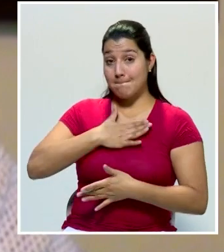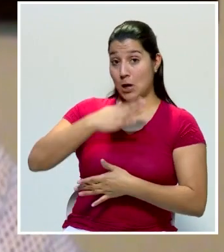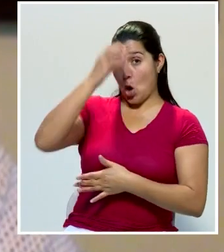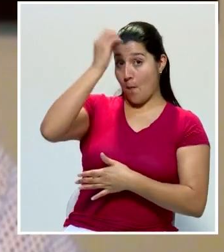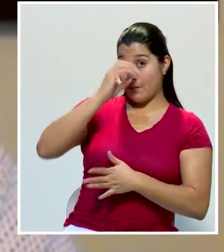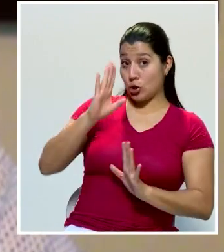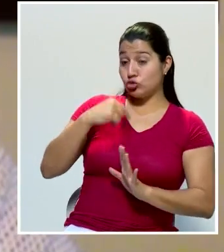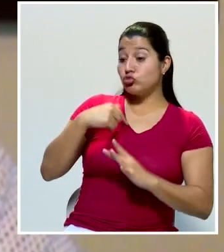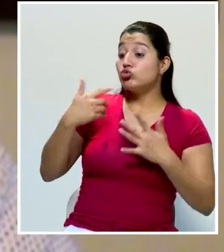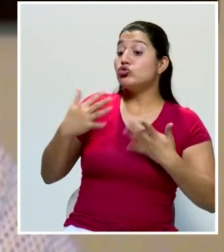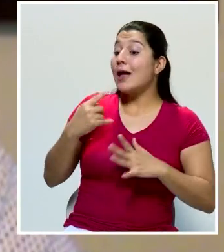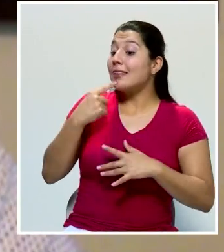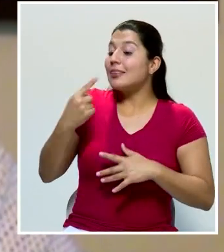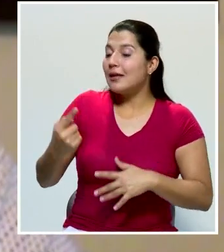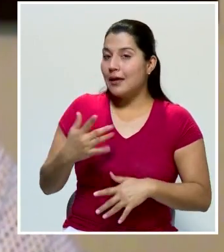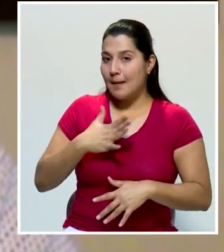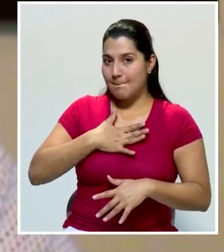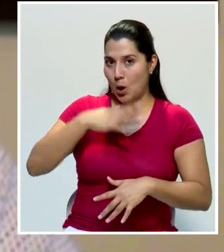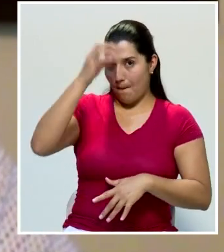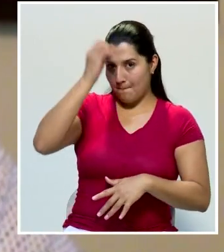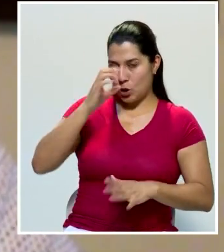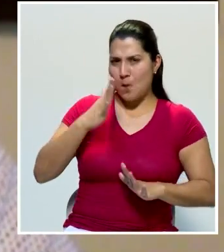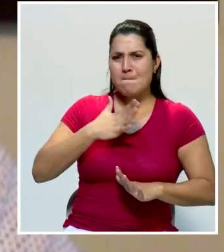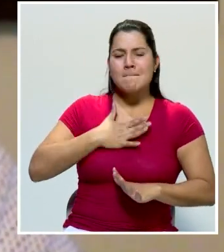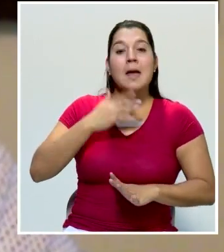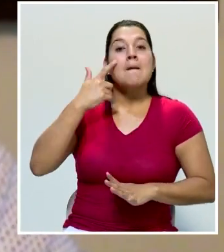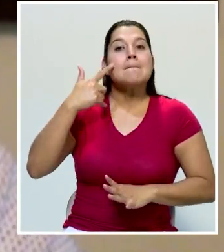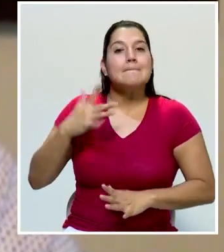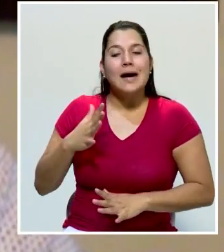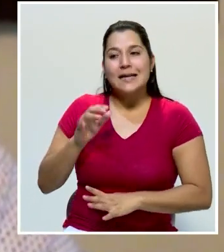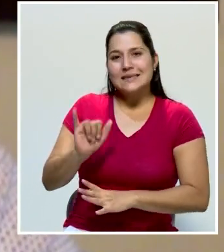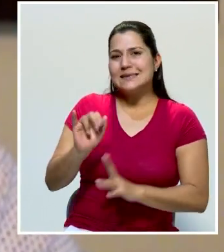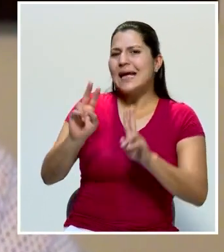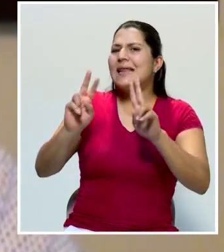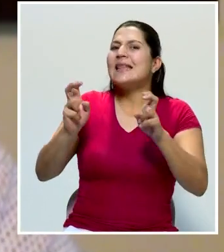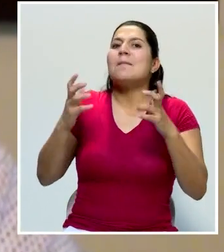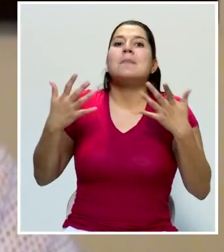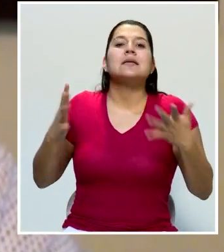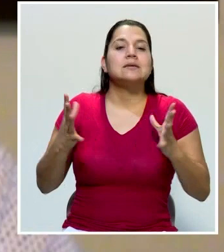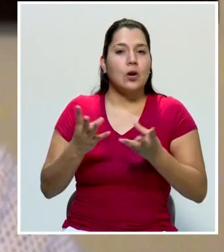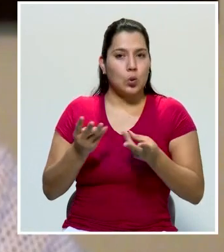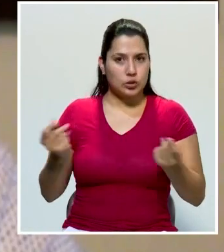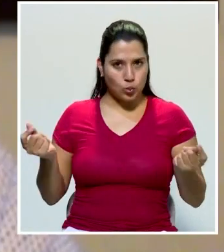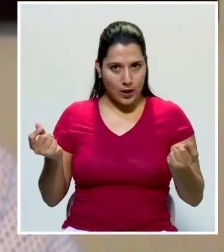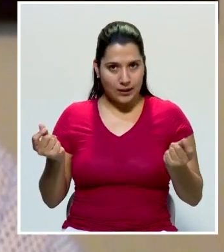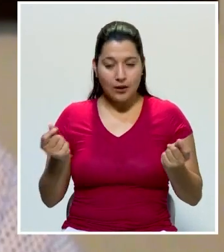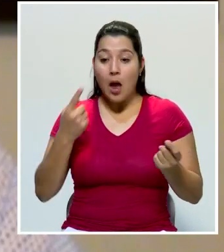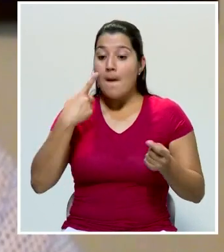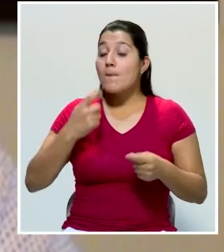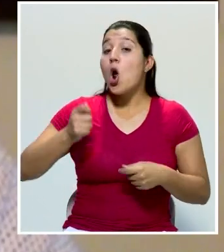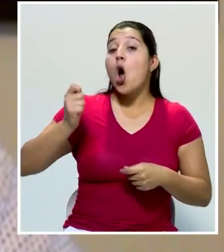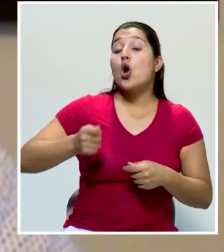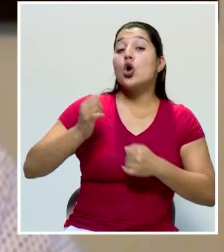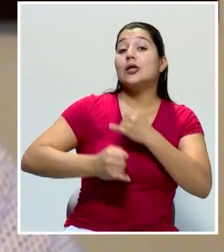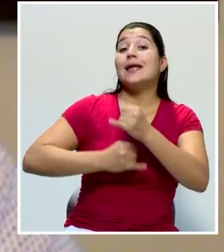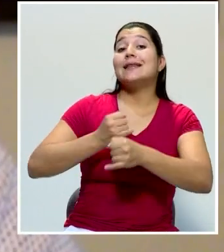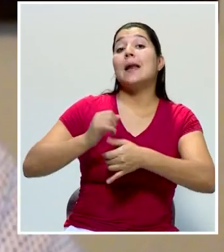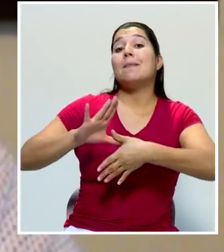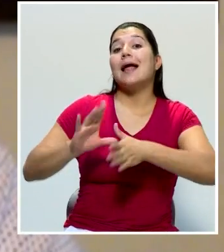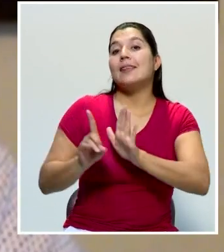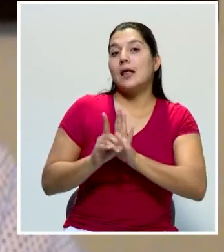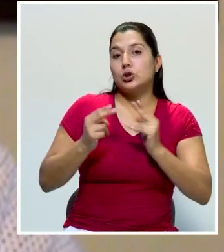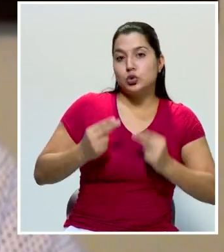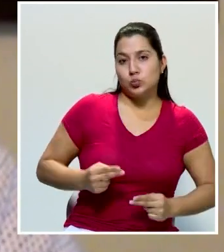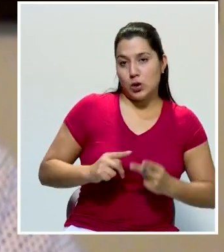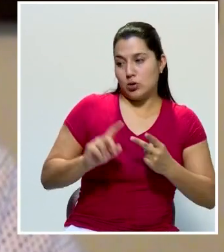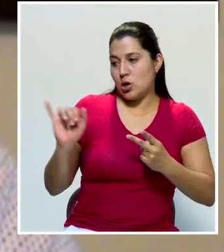particularmente he manifestado mi posición. Me parece que este es un tema que ya está resuelto tanto por la Corte Interamericana de Derechos Humanos como por